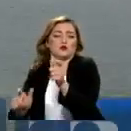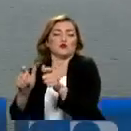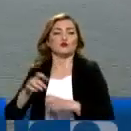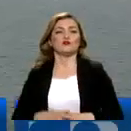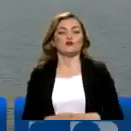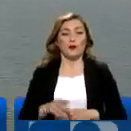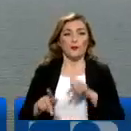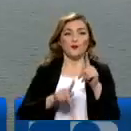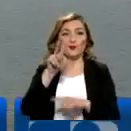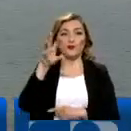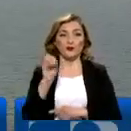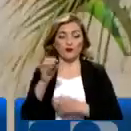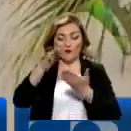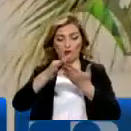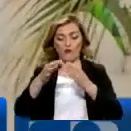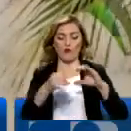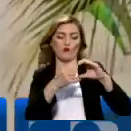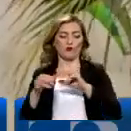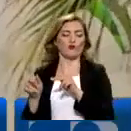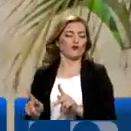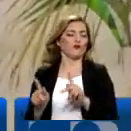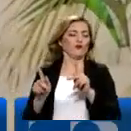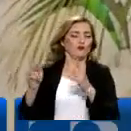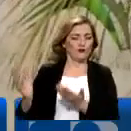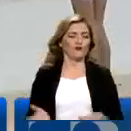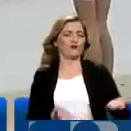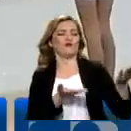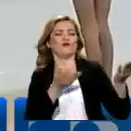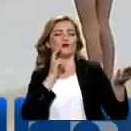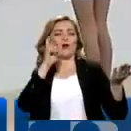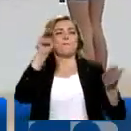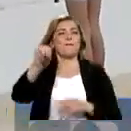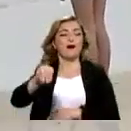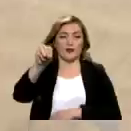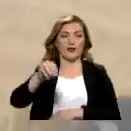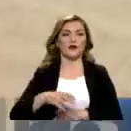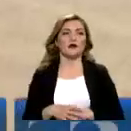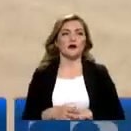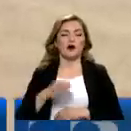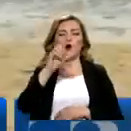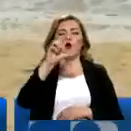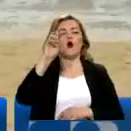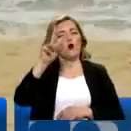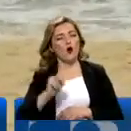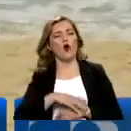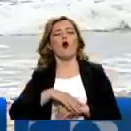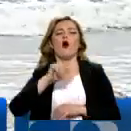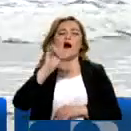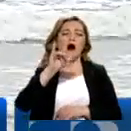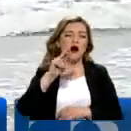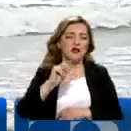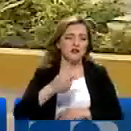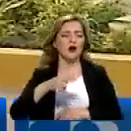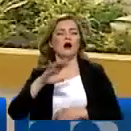20 playas del cantón santa elena también se alistan para recibir a los turistas desde este martes all on montañita yanghee manglaralto